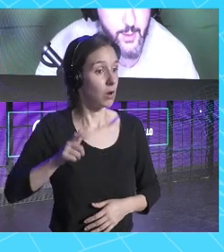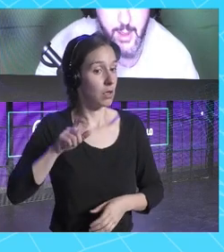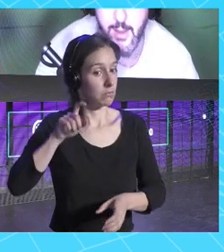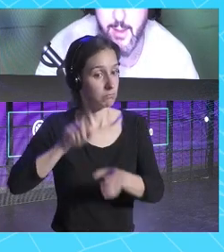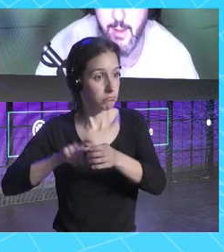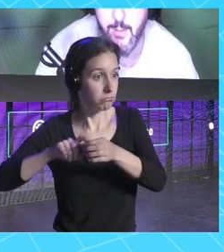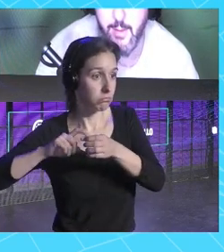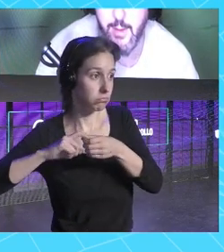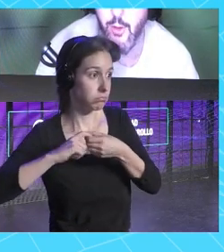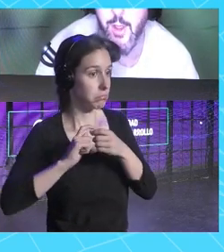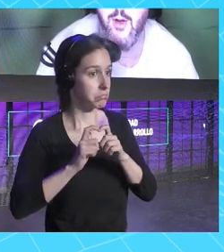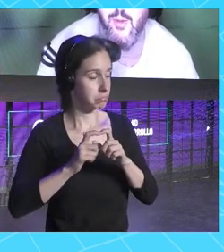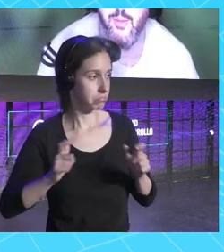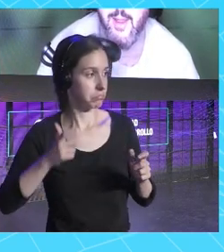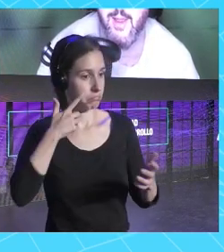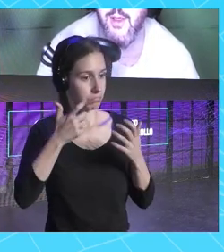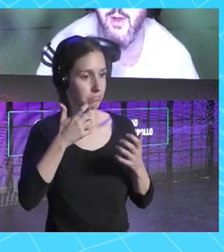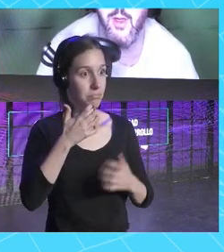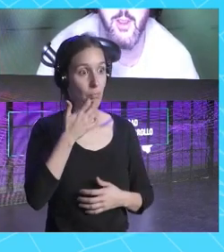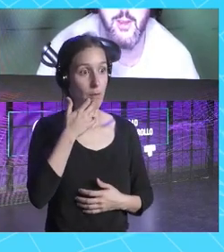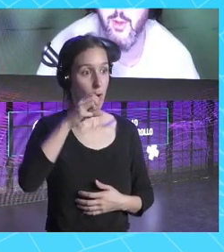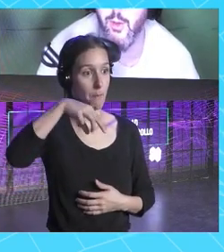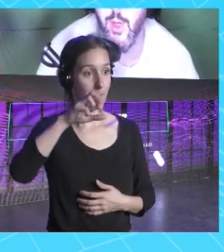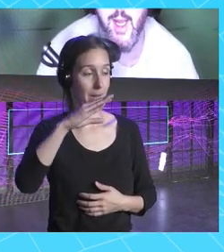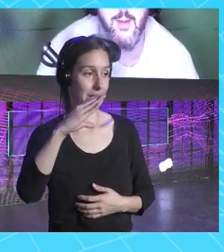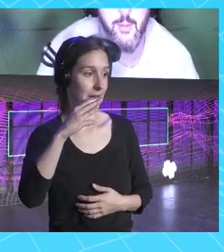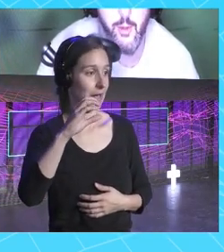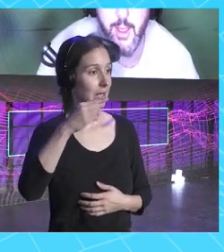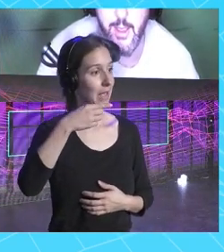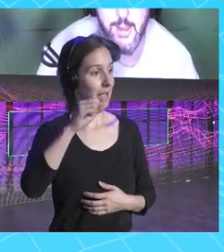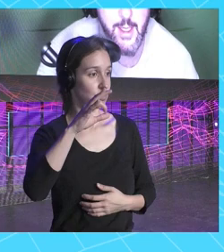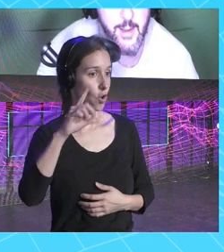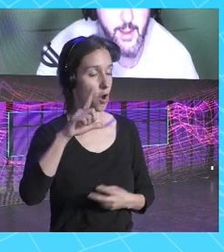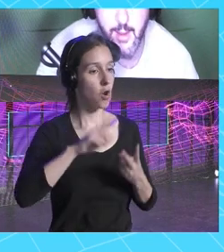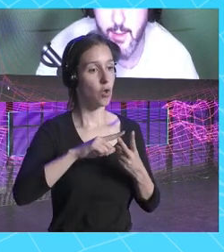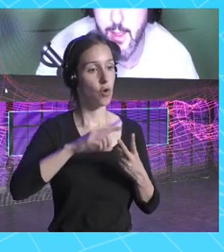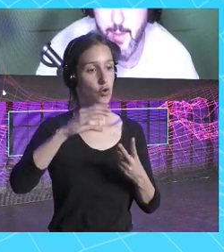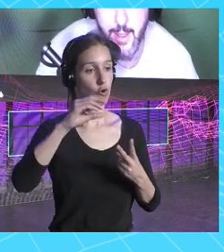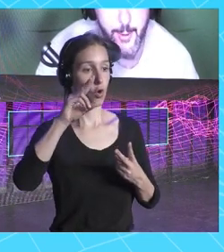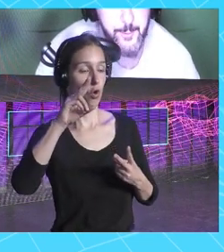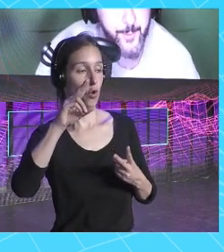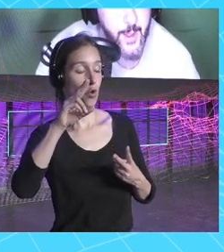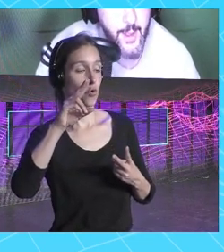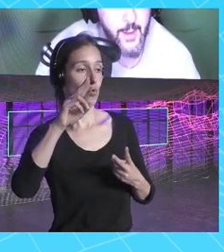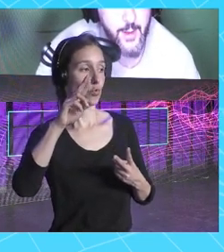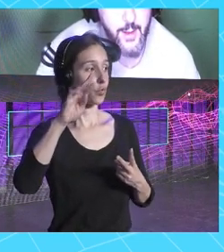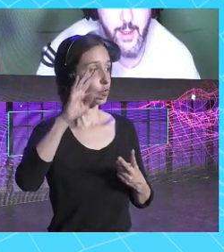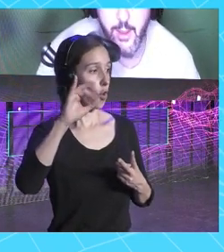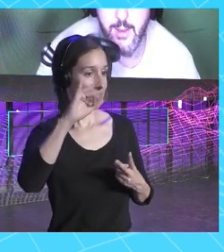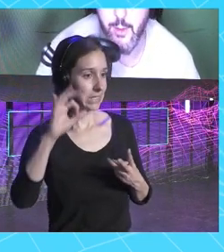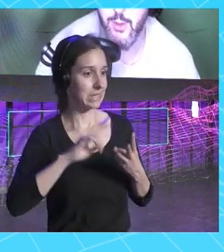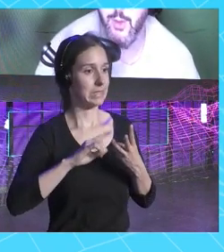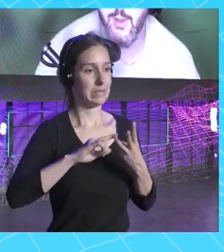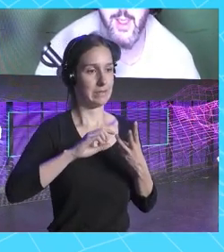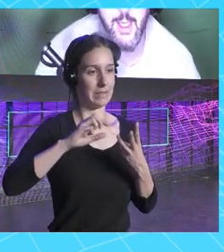digamos de cierta notoriedad como marcasol tipo courtois Borja Iglesias Dj Mario y lo que